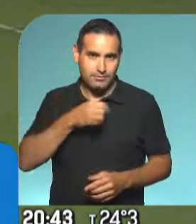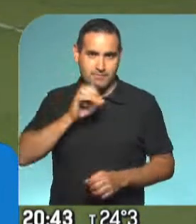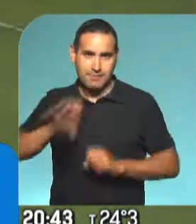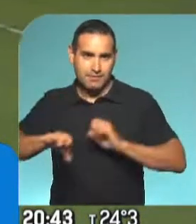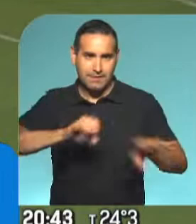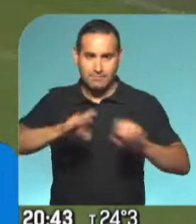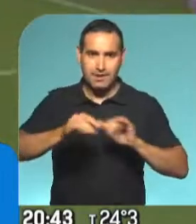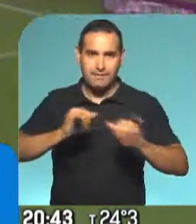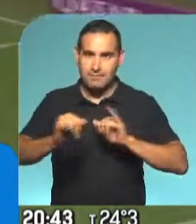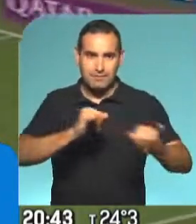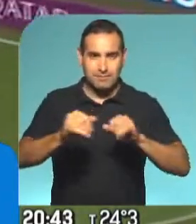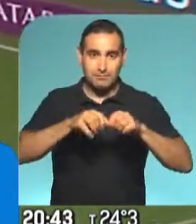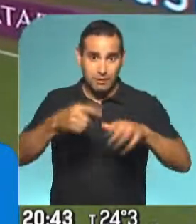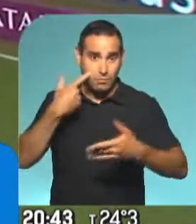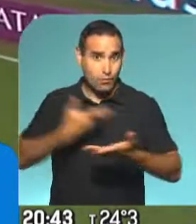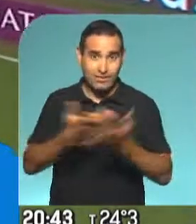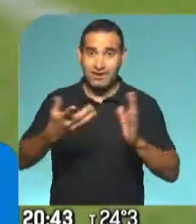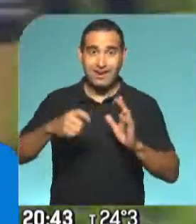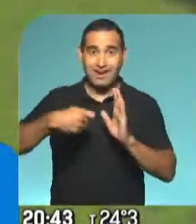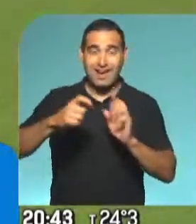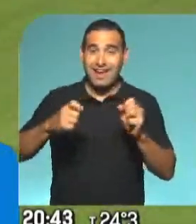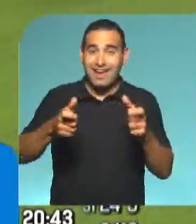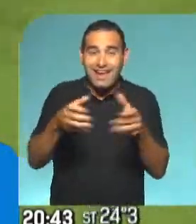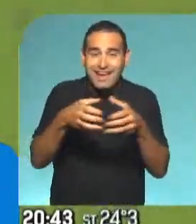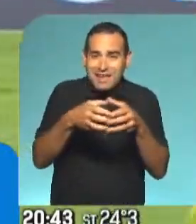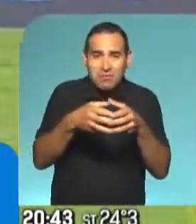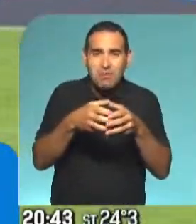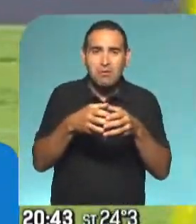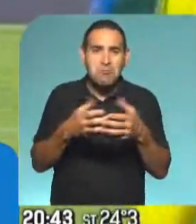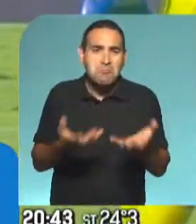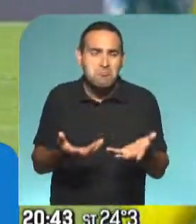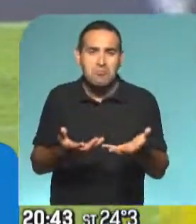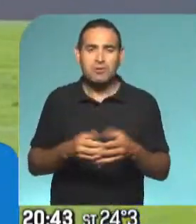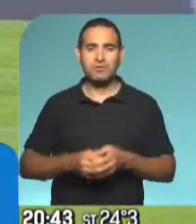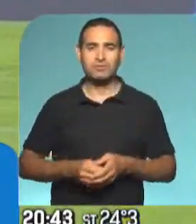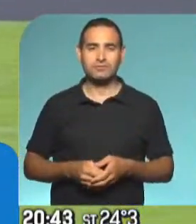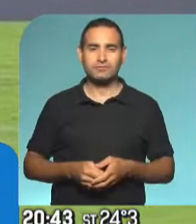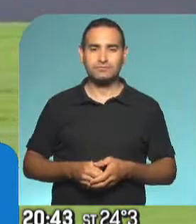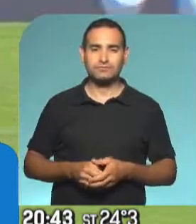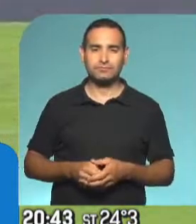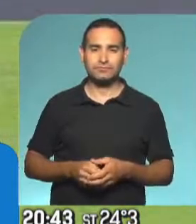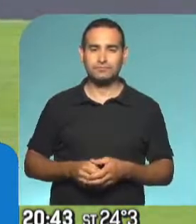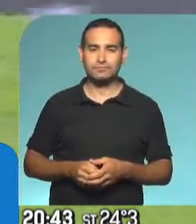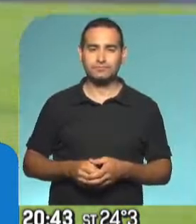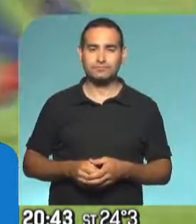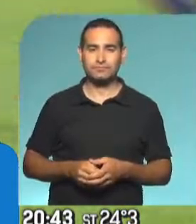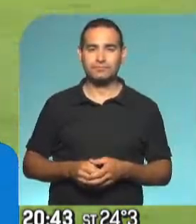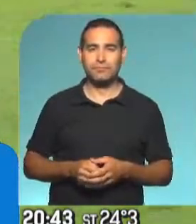allí y muestran cómo el equipo camina la cancha en una salida saliendo el 0-1. También hay